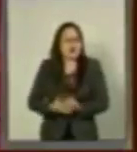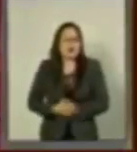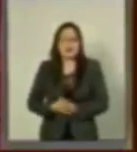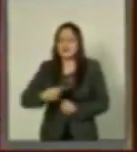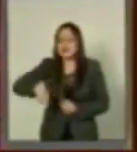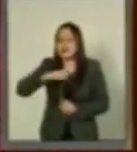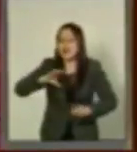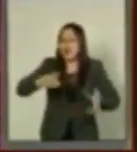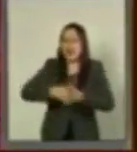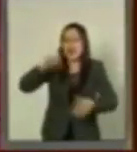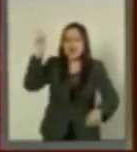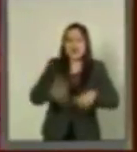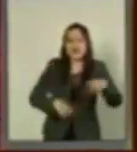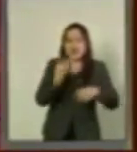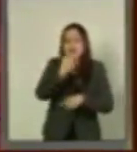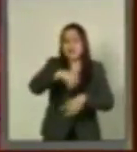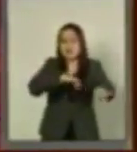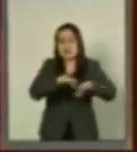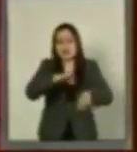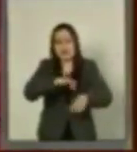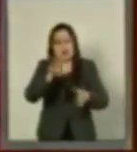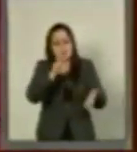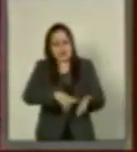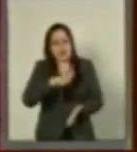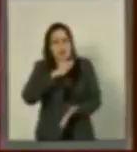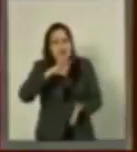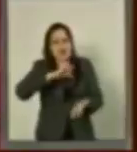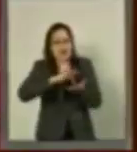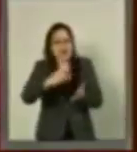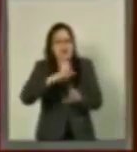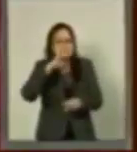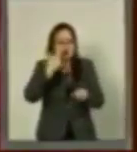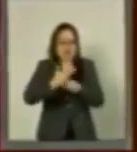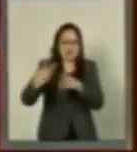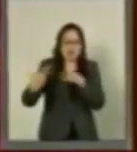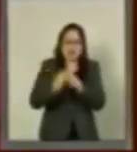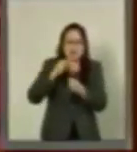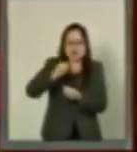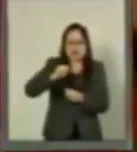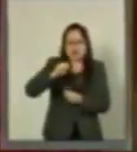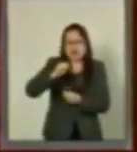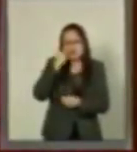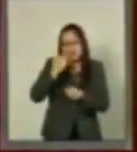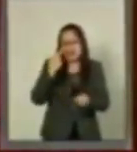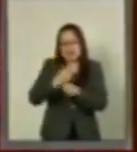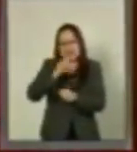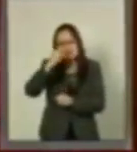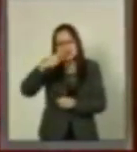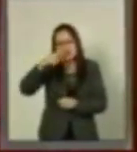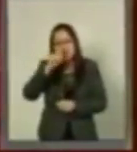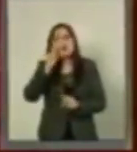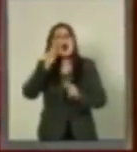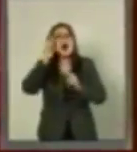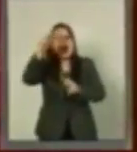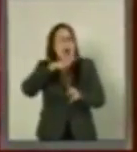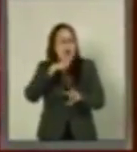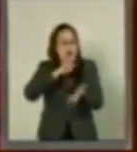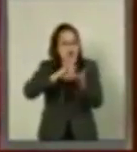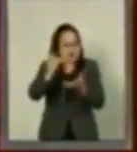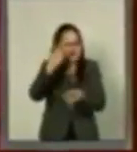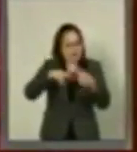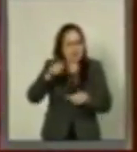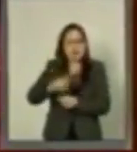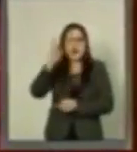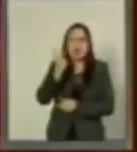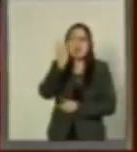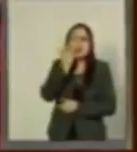simulación de este combate a la trata de personas, y agradezco que estén aquí los responsables de las áreas de la Secretaría de Gobernación, porque esta simulación